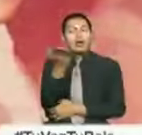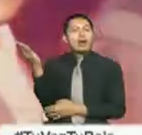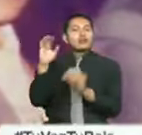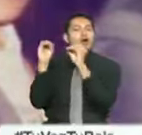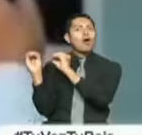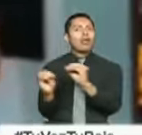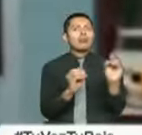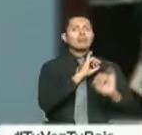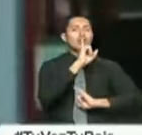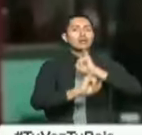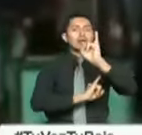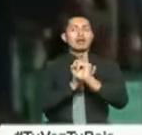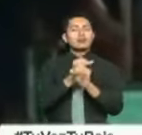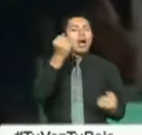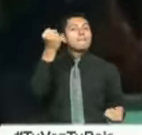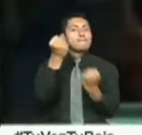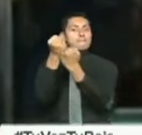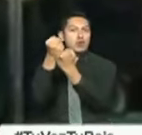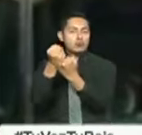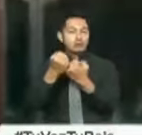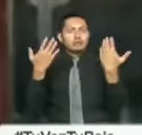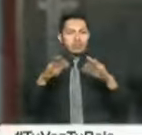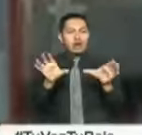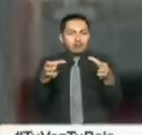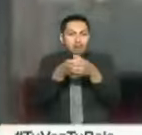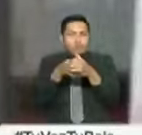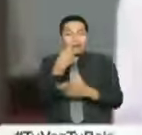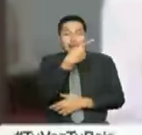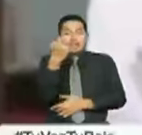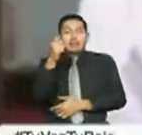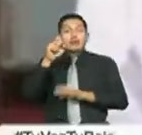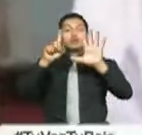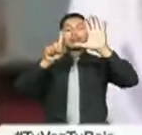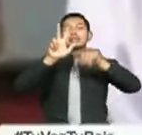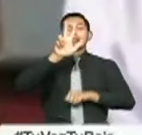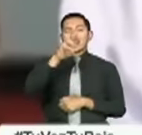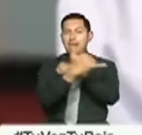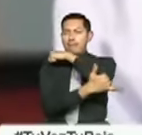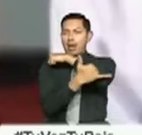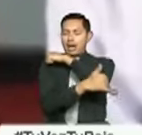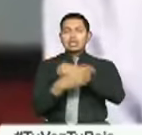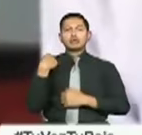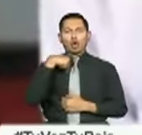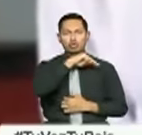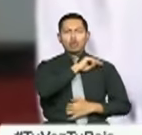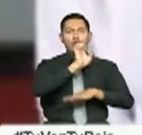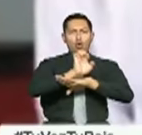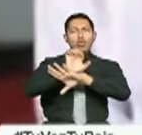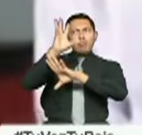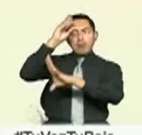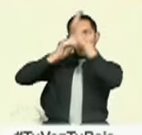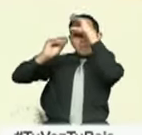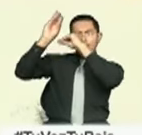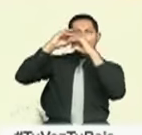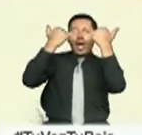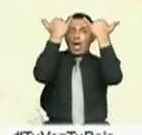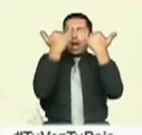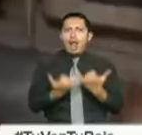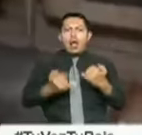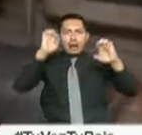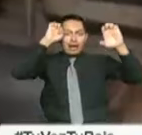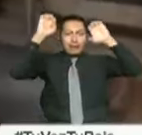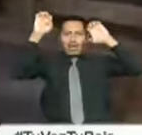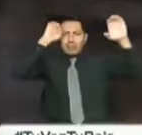organismo internacional, el cual conforman 163 países y además estaremos al día en vanguardia en estrategias y